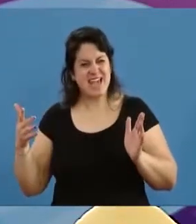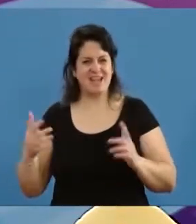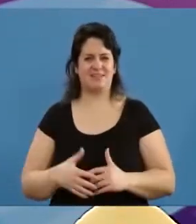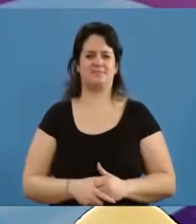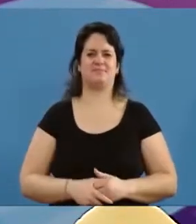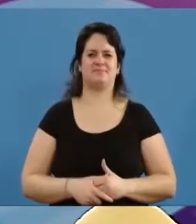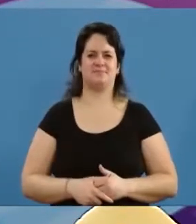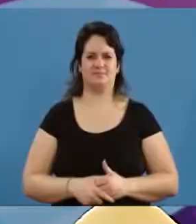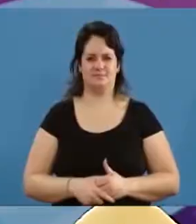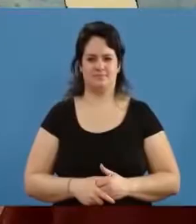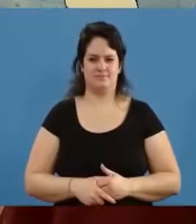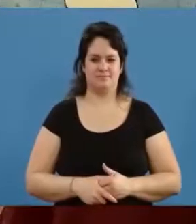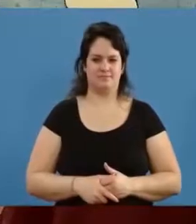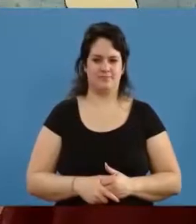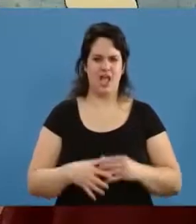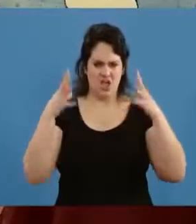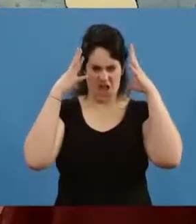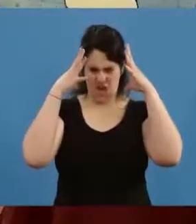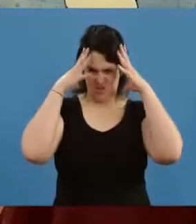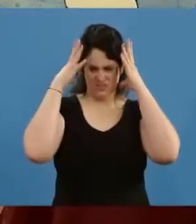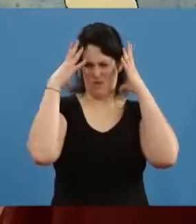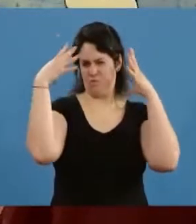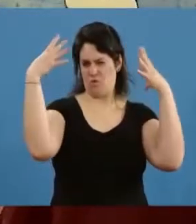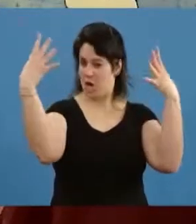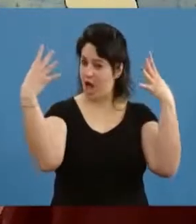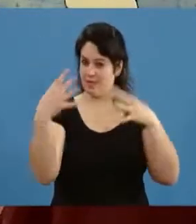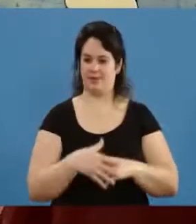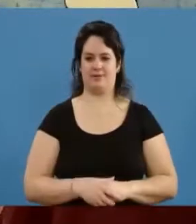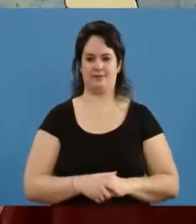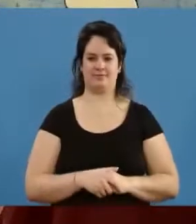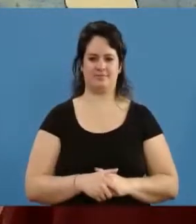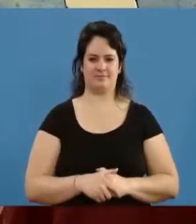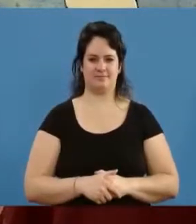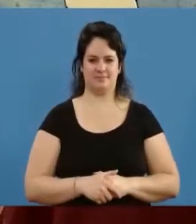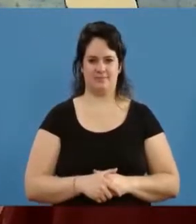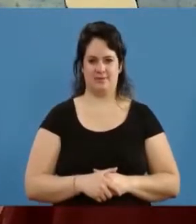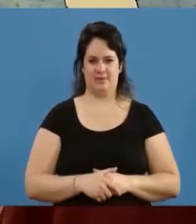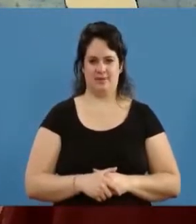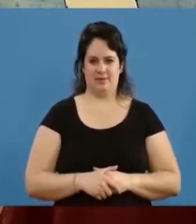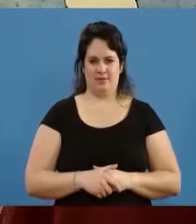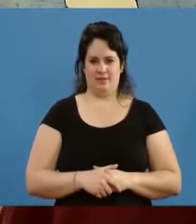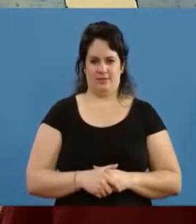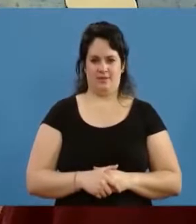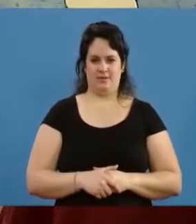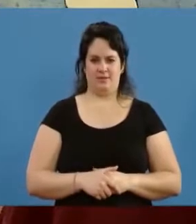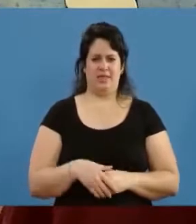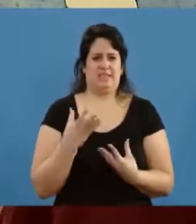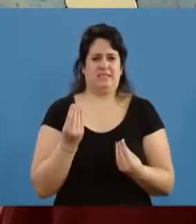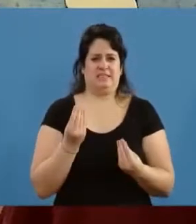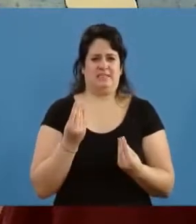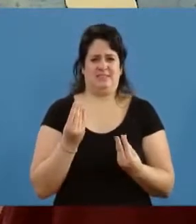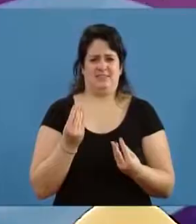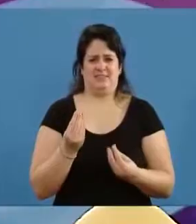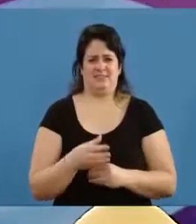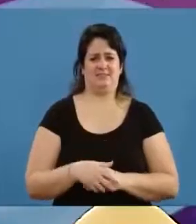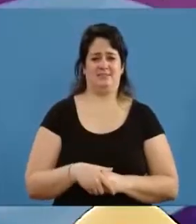una montaña? ¿Y con una cabeza grande? ¿Y con una cabeza grande? ¡Qué miedo!